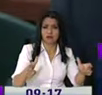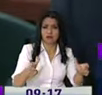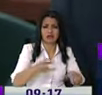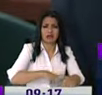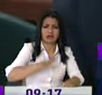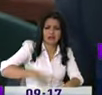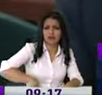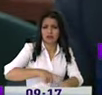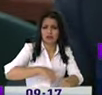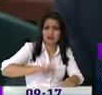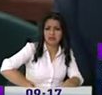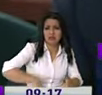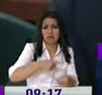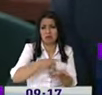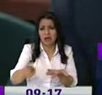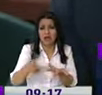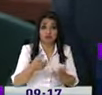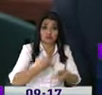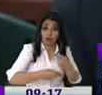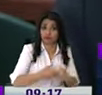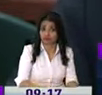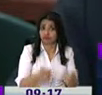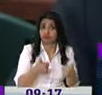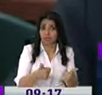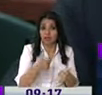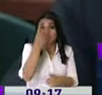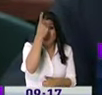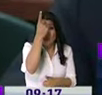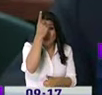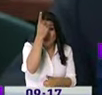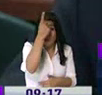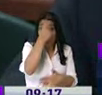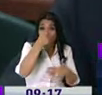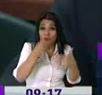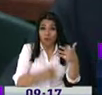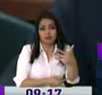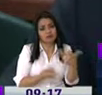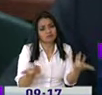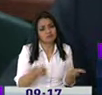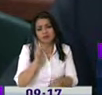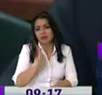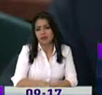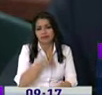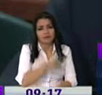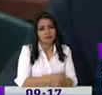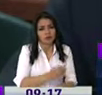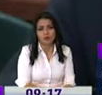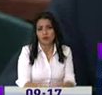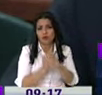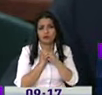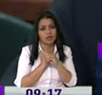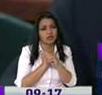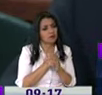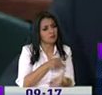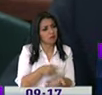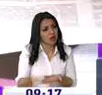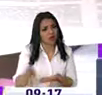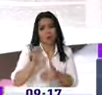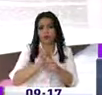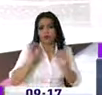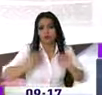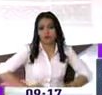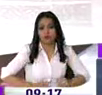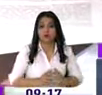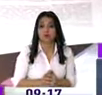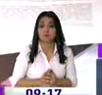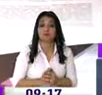morosas y además que tienen un nivel de negocio muy fuerte, creo que a esas empresas habría que de una u otra manera cobrarles lo que le deben al país, ¿no?